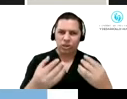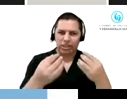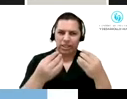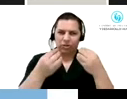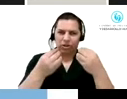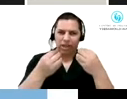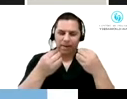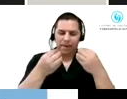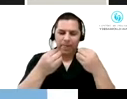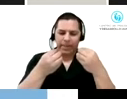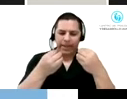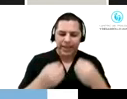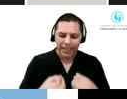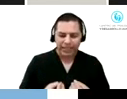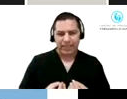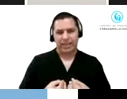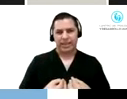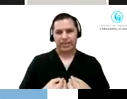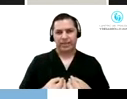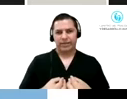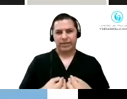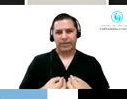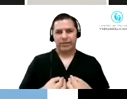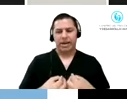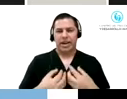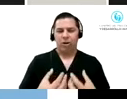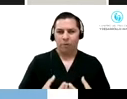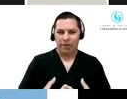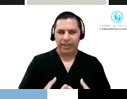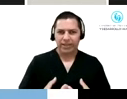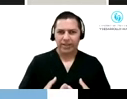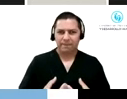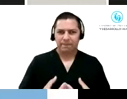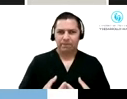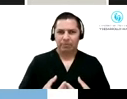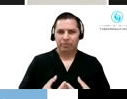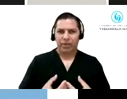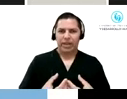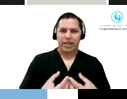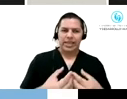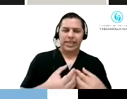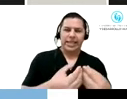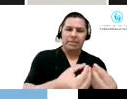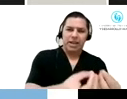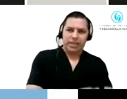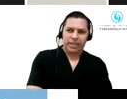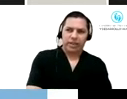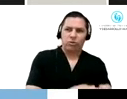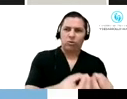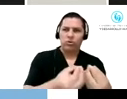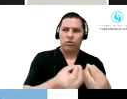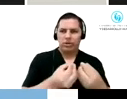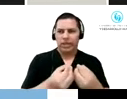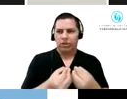tres cosas que son necesarias para la convivencia, se da más